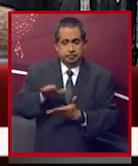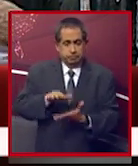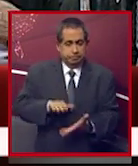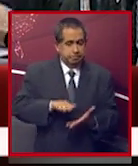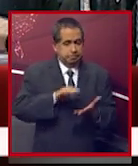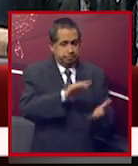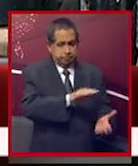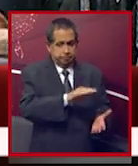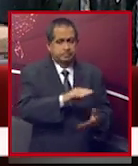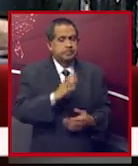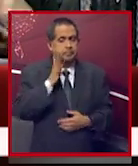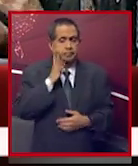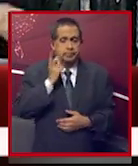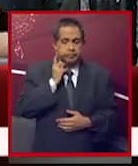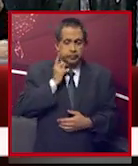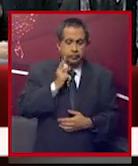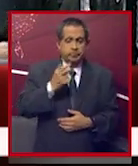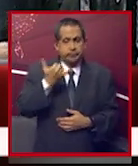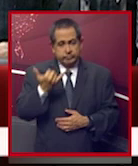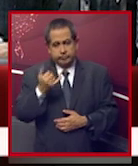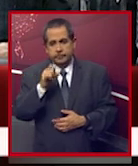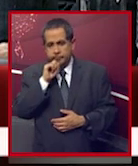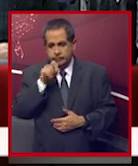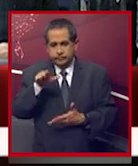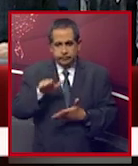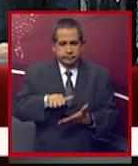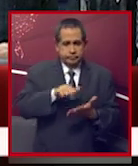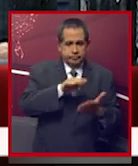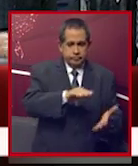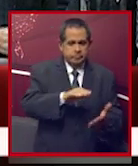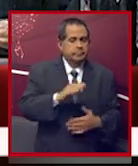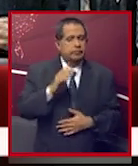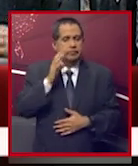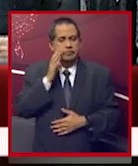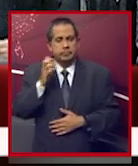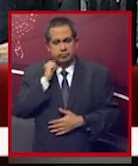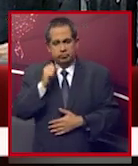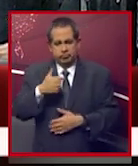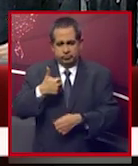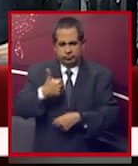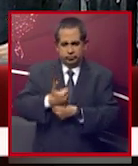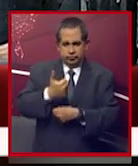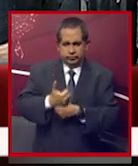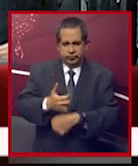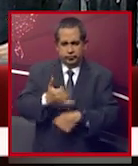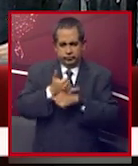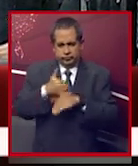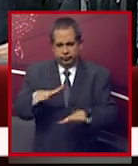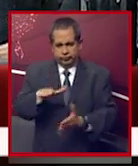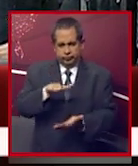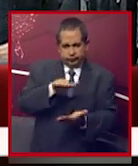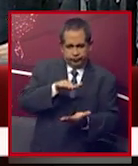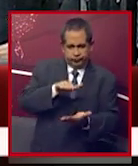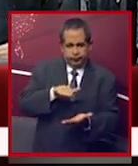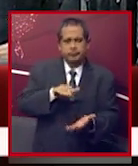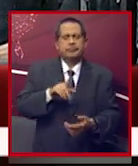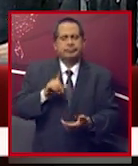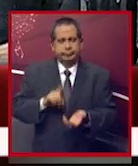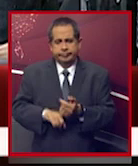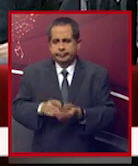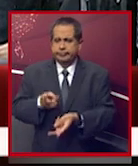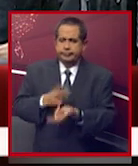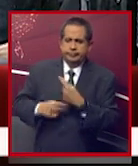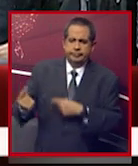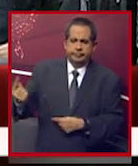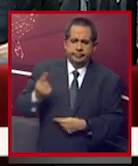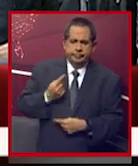la Cámara de Diputados y a la Cámara de Senadores el sexto informe de gobierno presentado